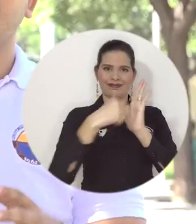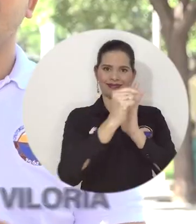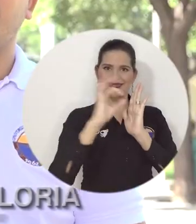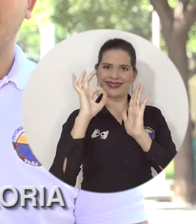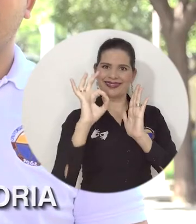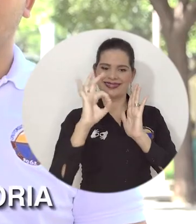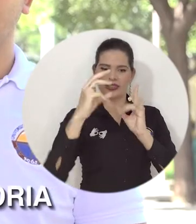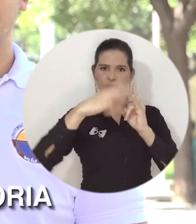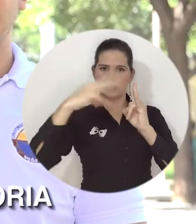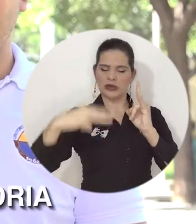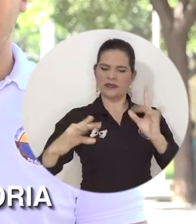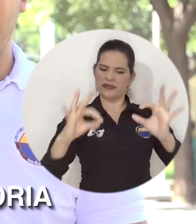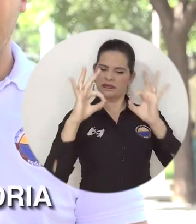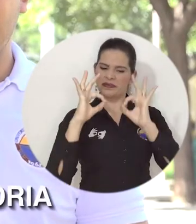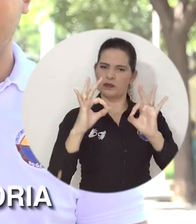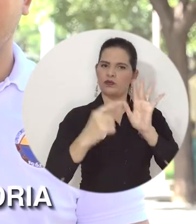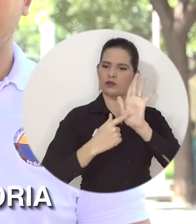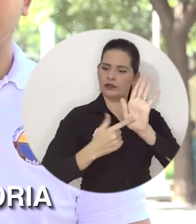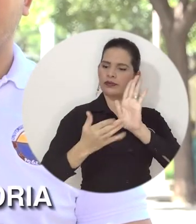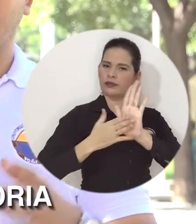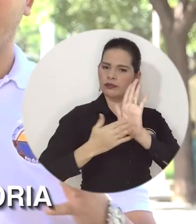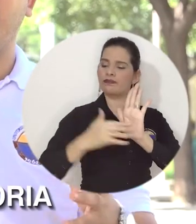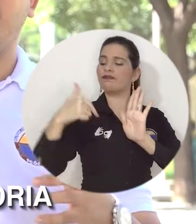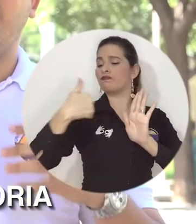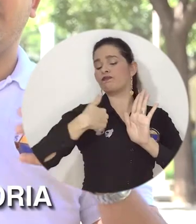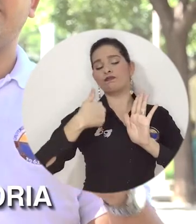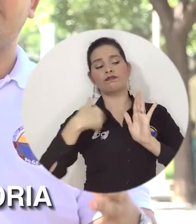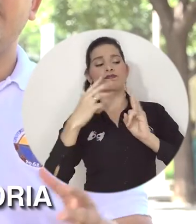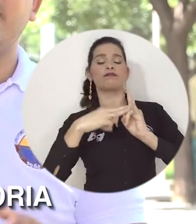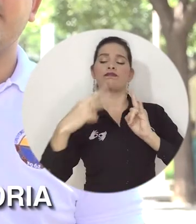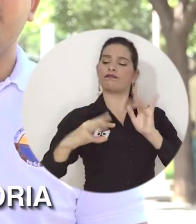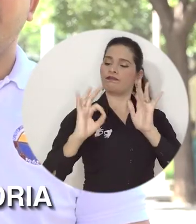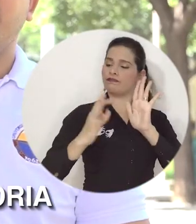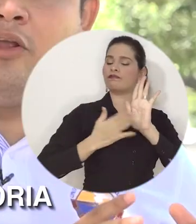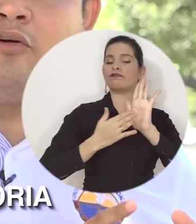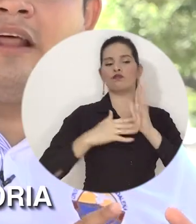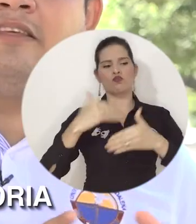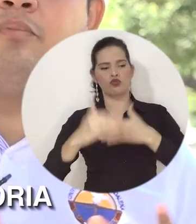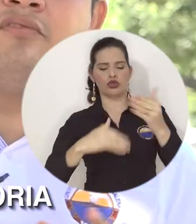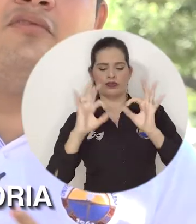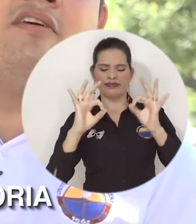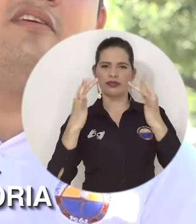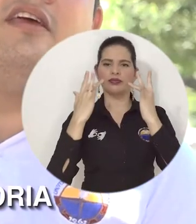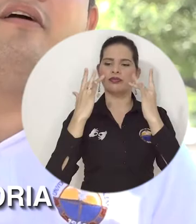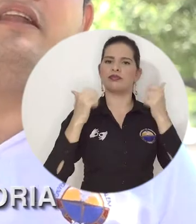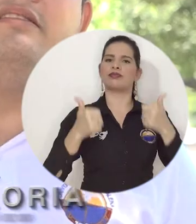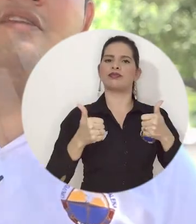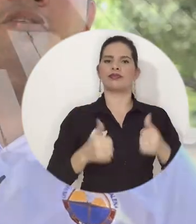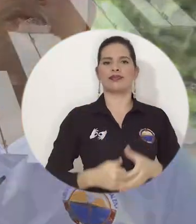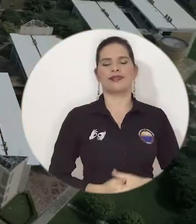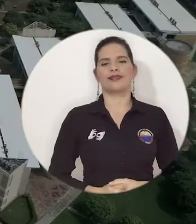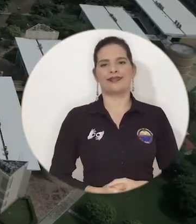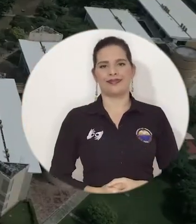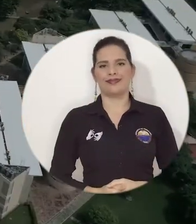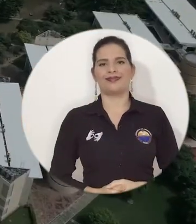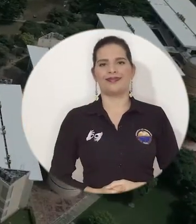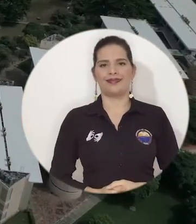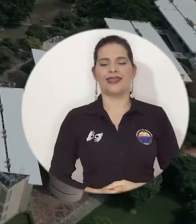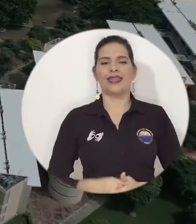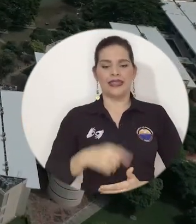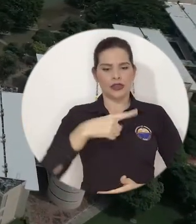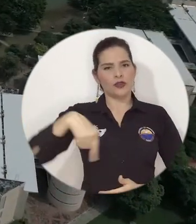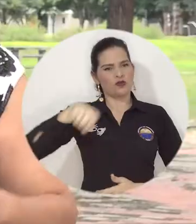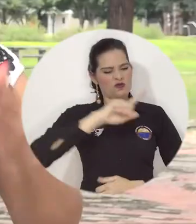Acreditación institucional que nos da el sello de calidad, que da fe, que da garantías de los grandes procesos que se llevan al interior de nuestra alma